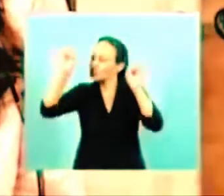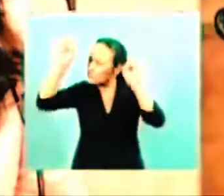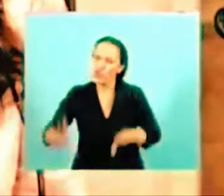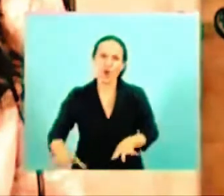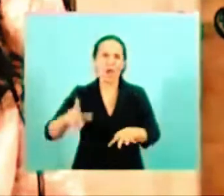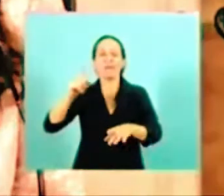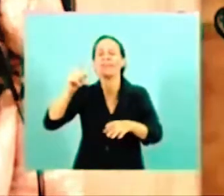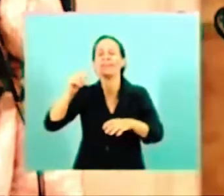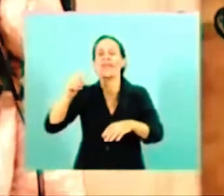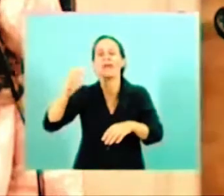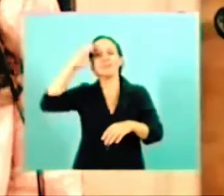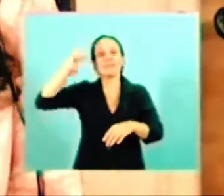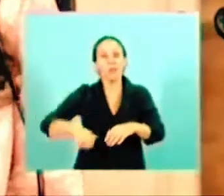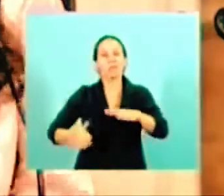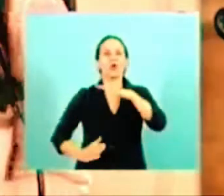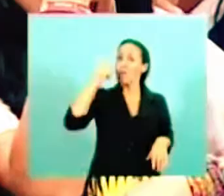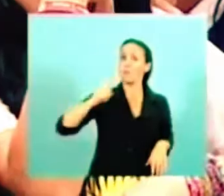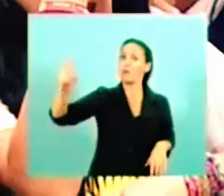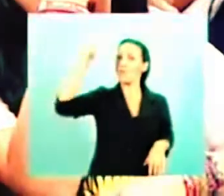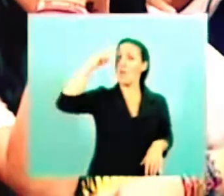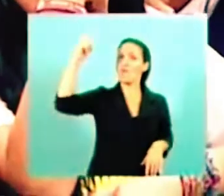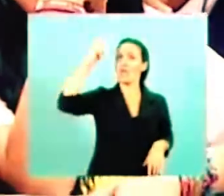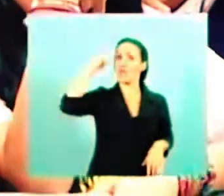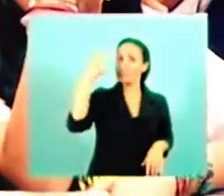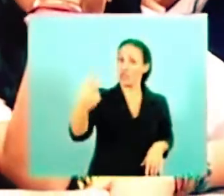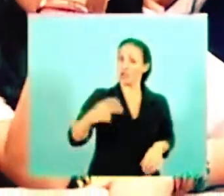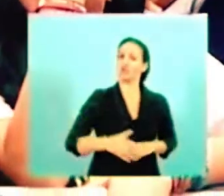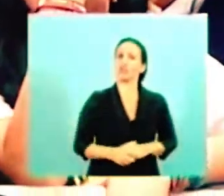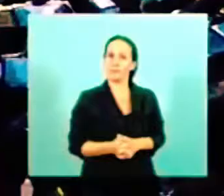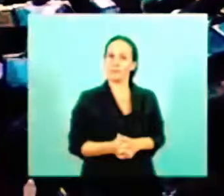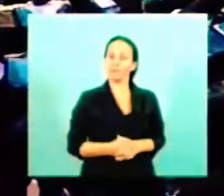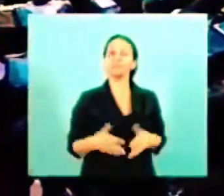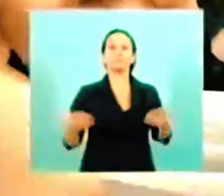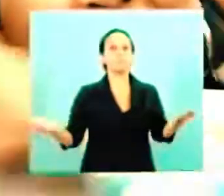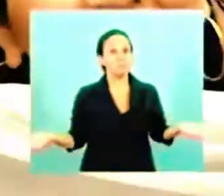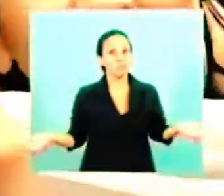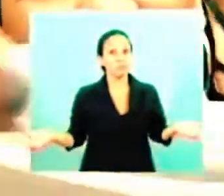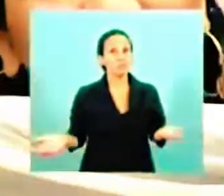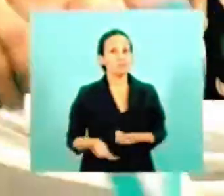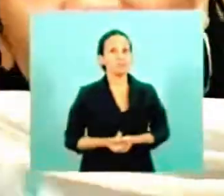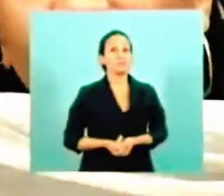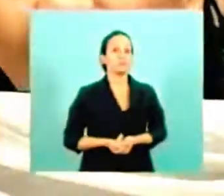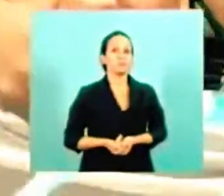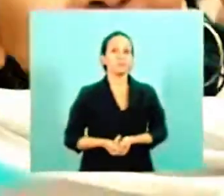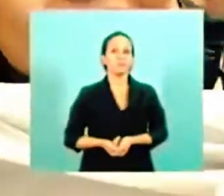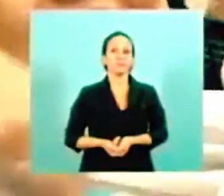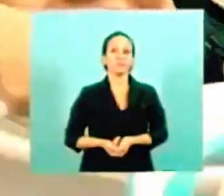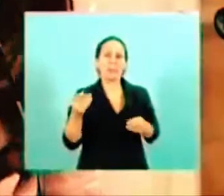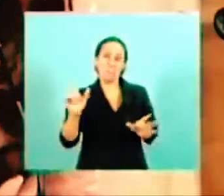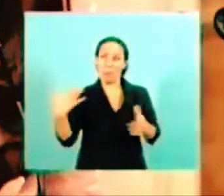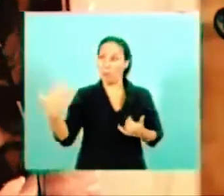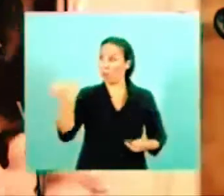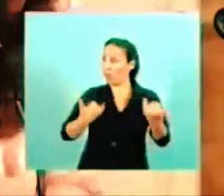de la Corte Suprema de Justicia de la Nación. ¿Sabe alguien? ¿Alguien le puede informar a esta